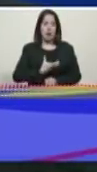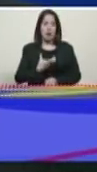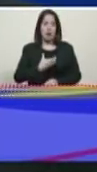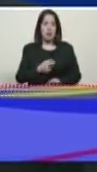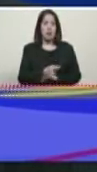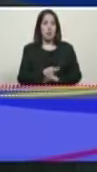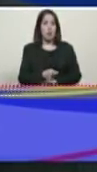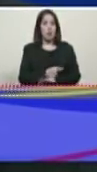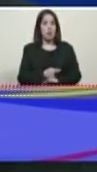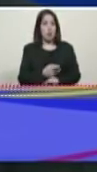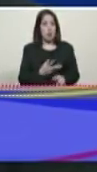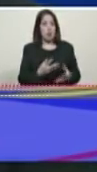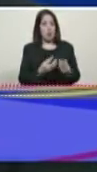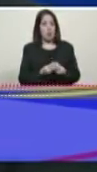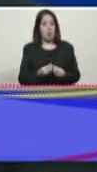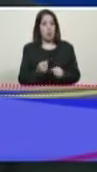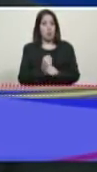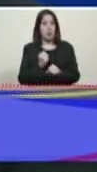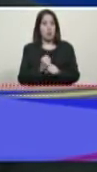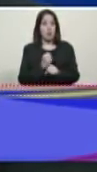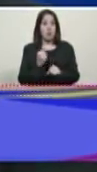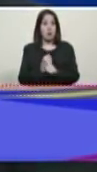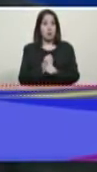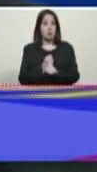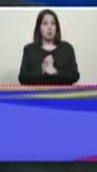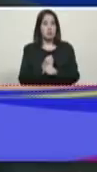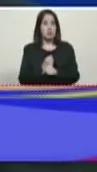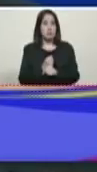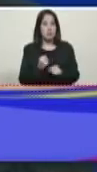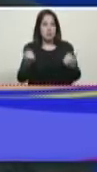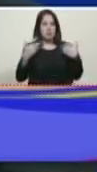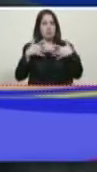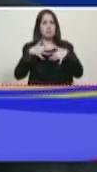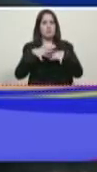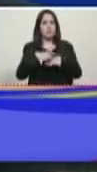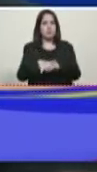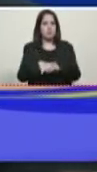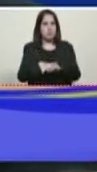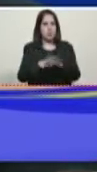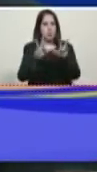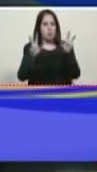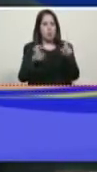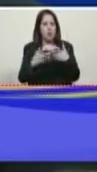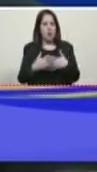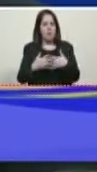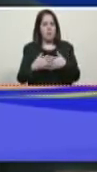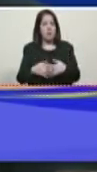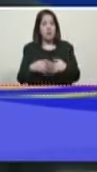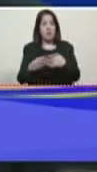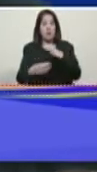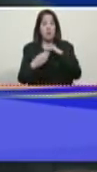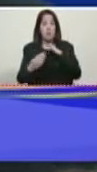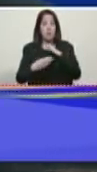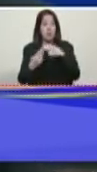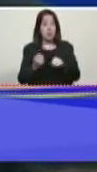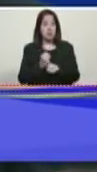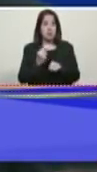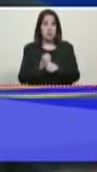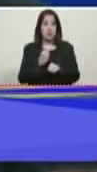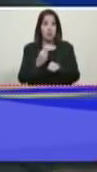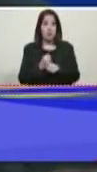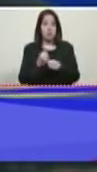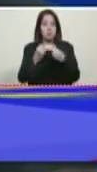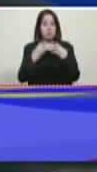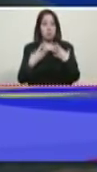marca lee nuestra alcaldesa desde esas ciudades se ha integrado las empresas básicas las empresas básicas están en plena